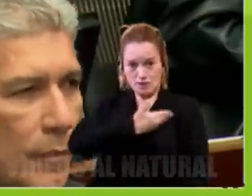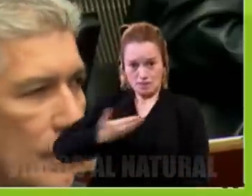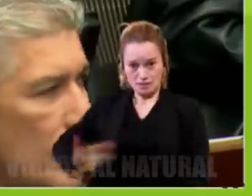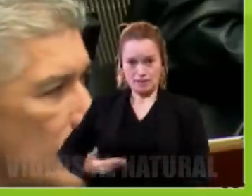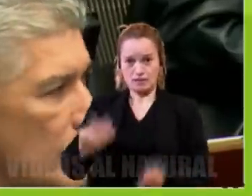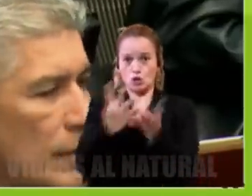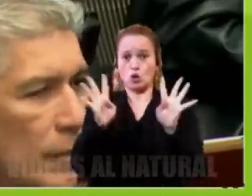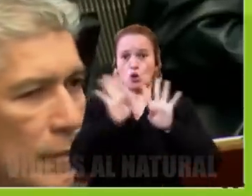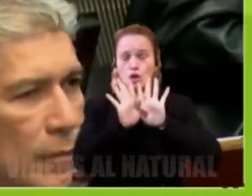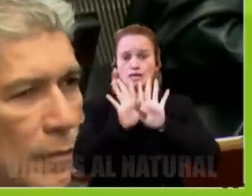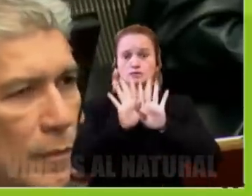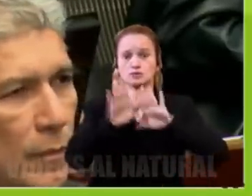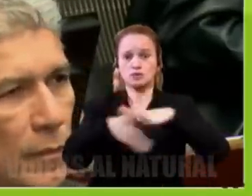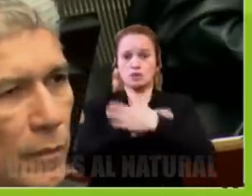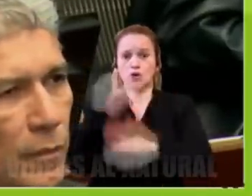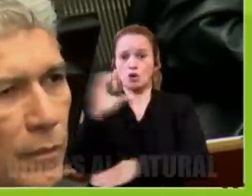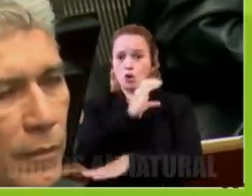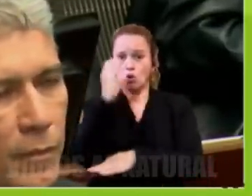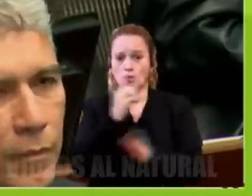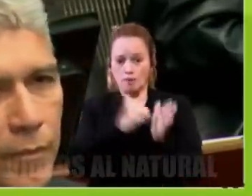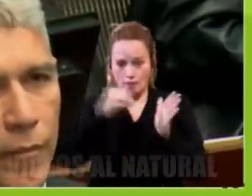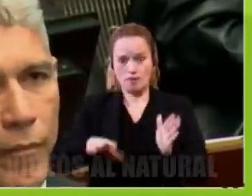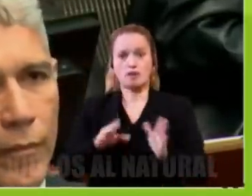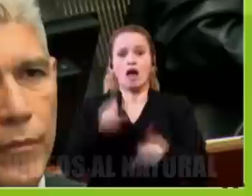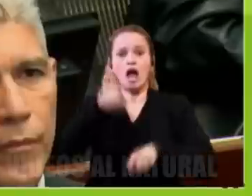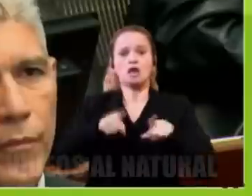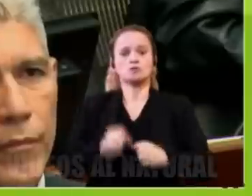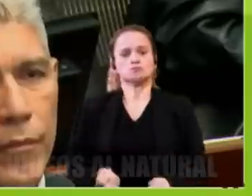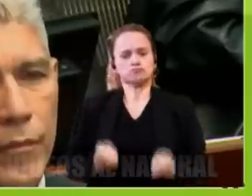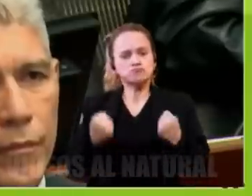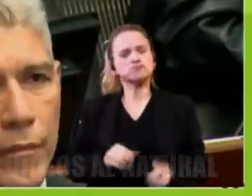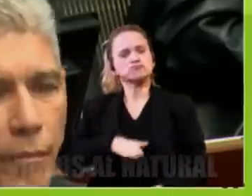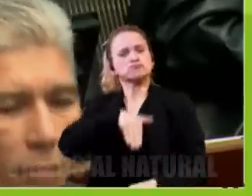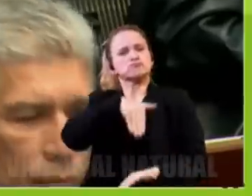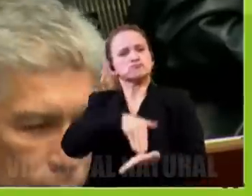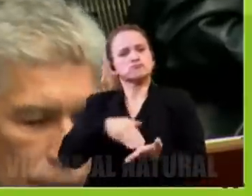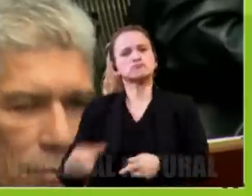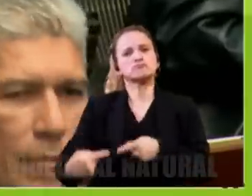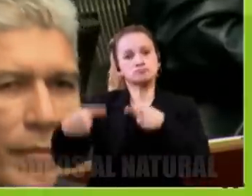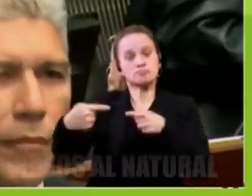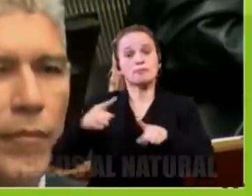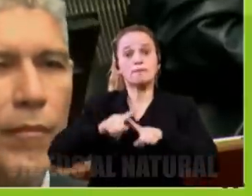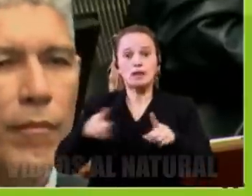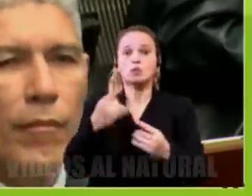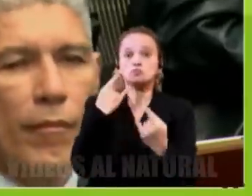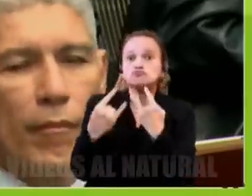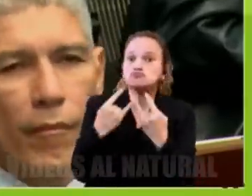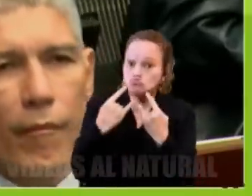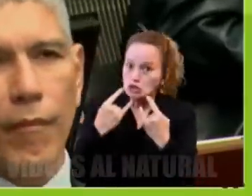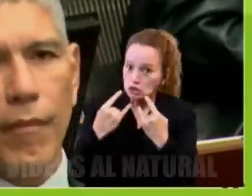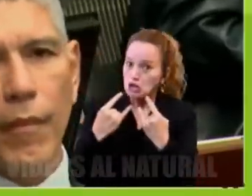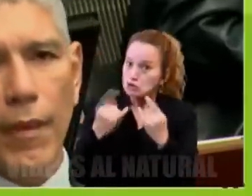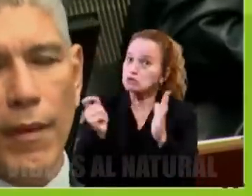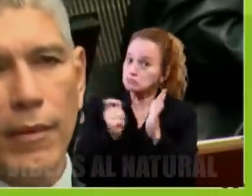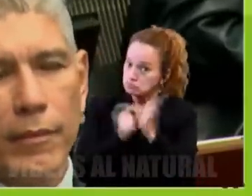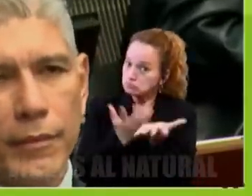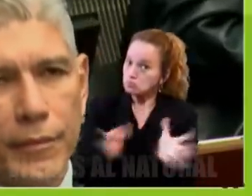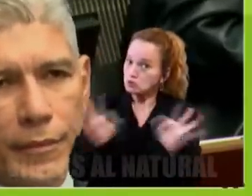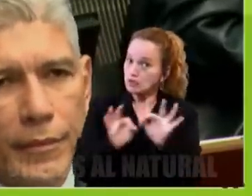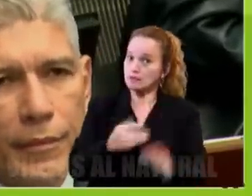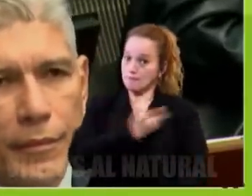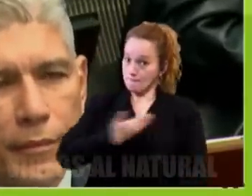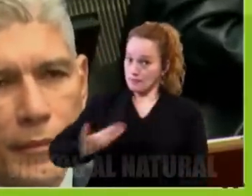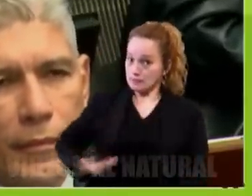al Congreso, muchos estamos acá listos a darnos esa batalla. Pero qué interesante sería también que